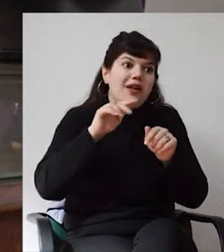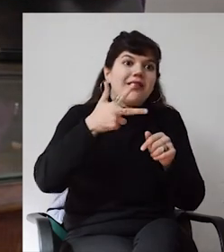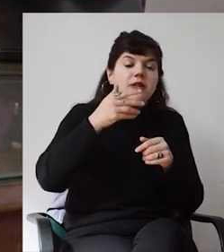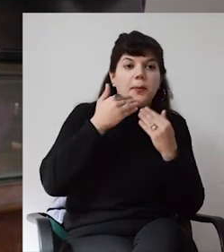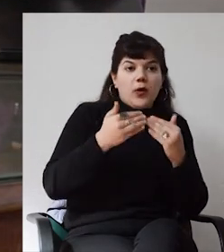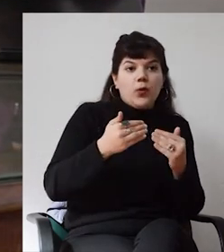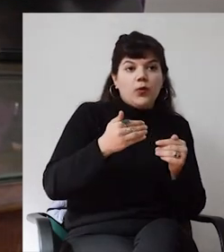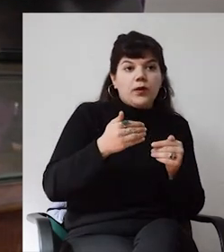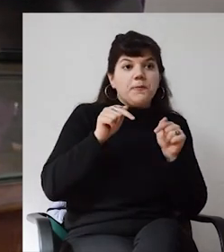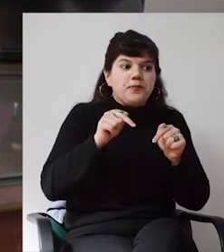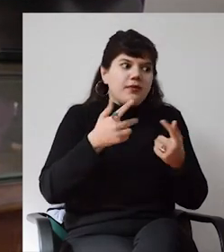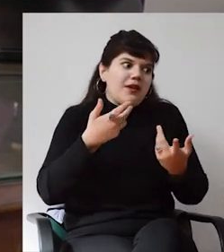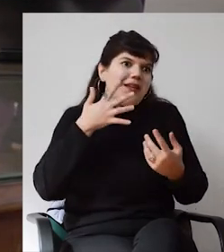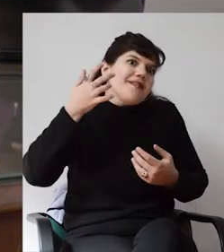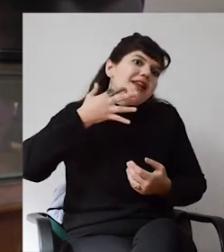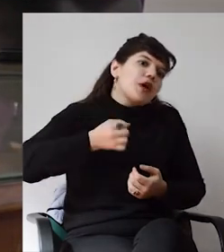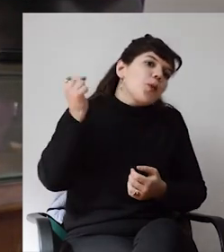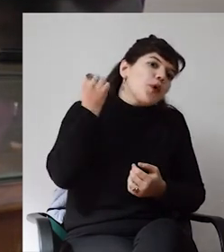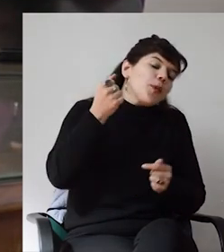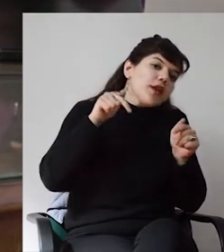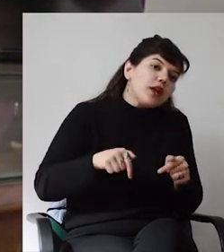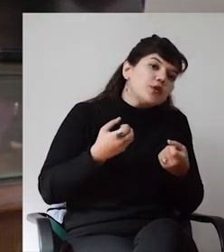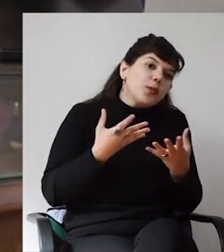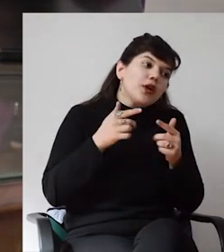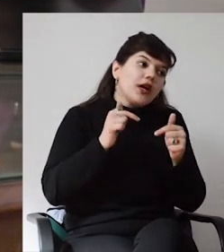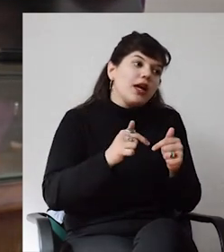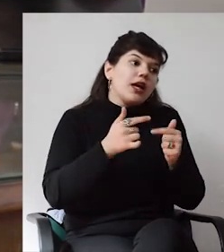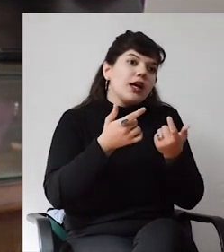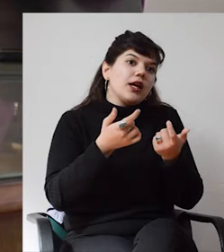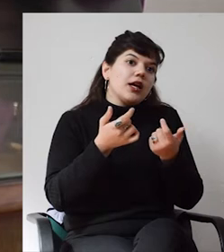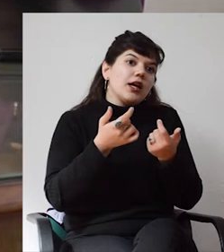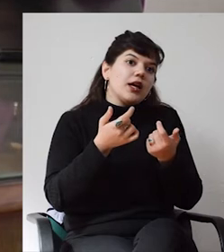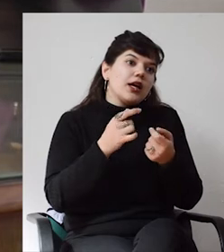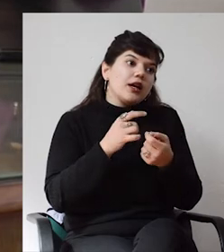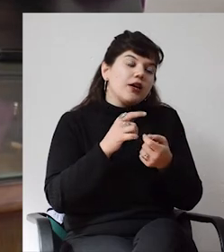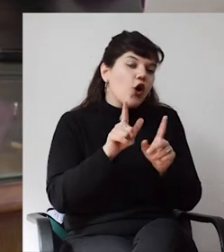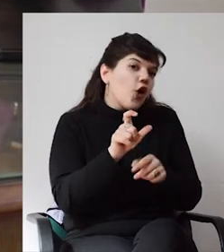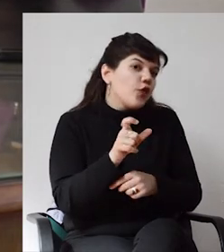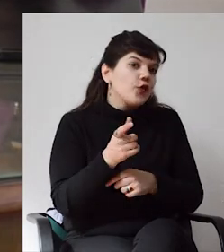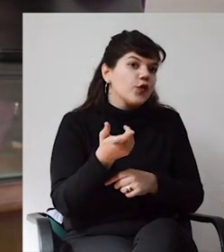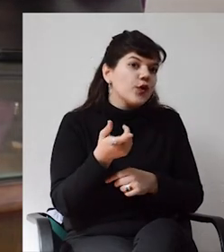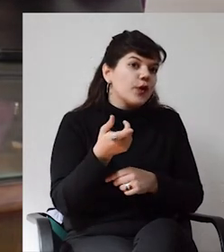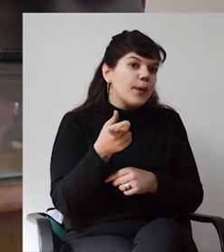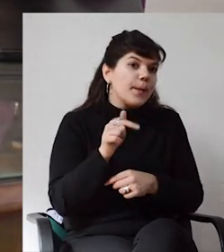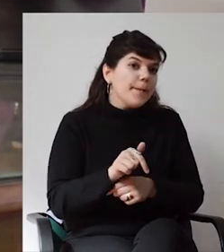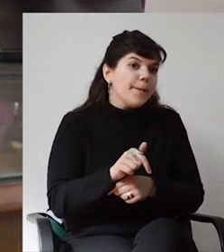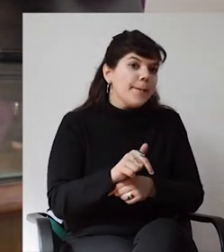ISEP? Bueno, es protagónica, trataré de decir algunas cosas en esa dirección, pero sin duda que